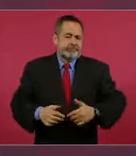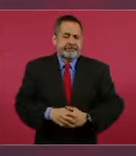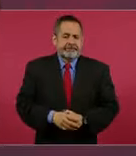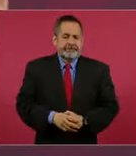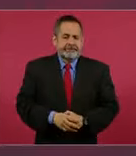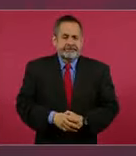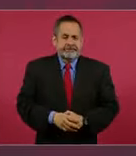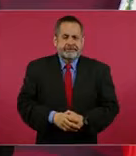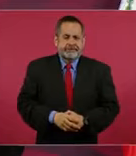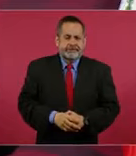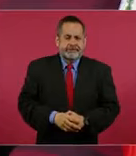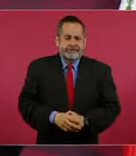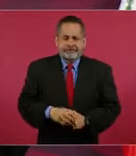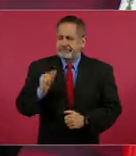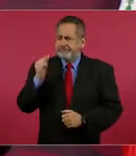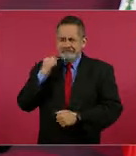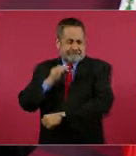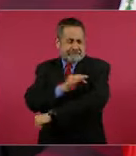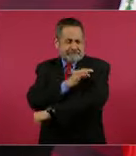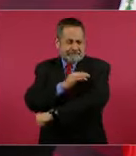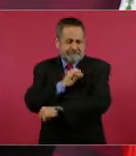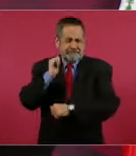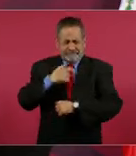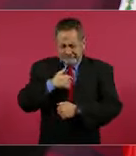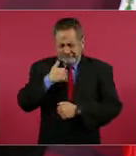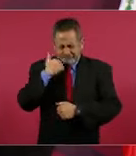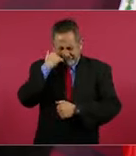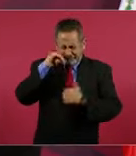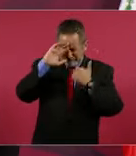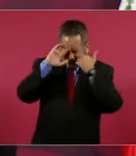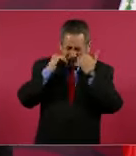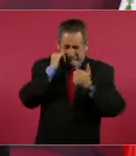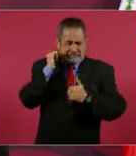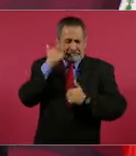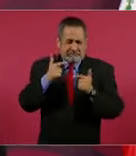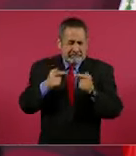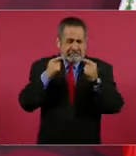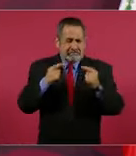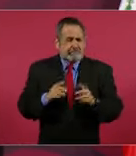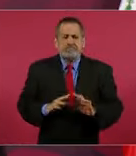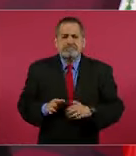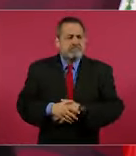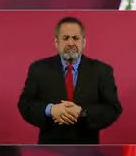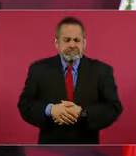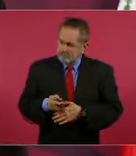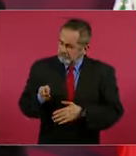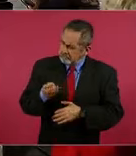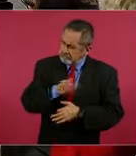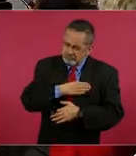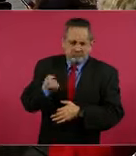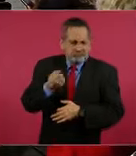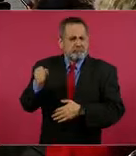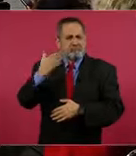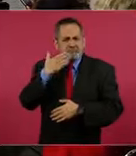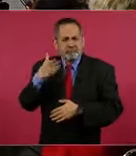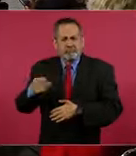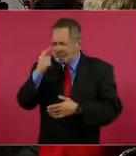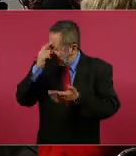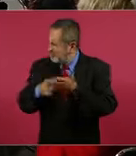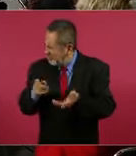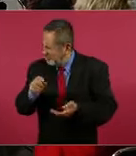No tuve la última vez ni siquiera reacción, nada, son buenas. Y creo que fue